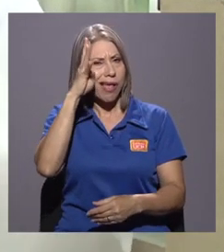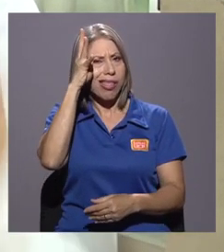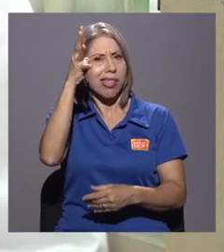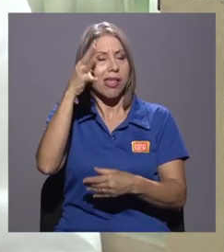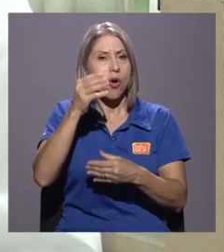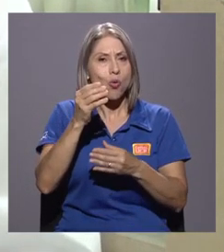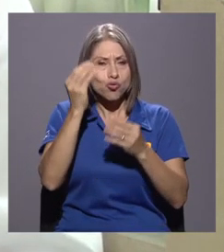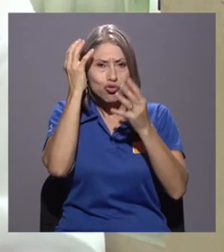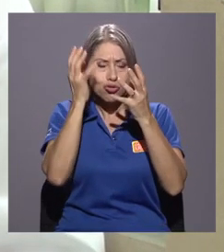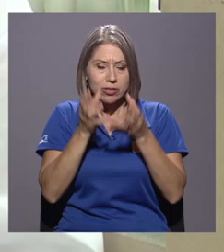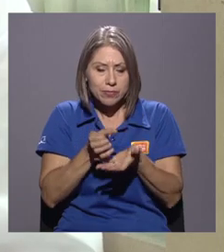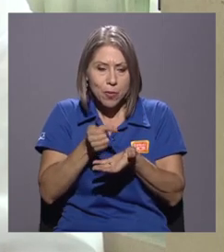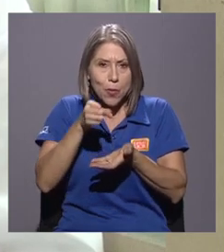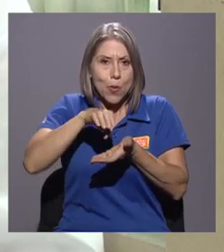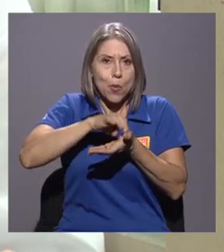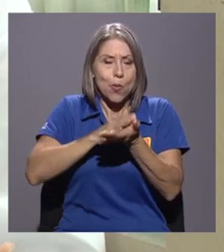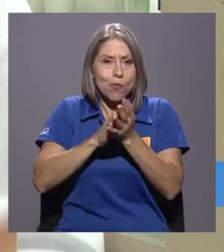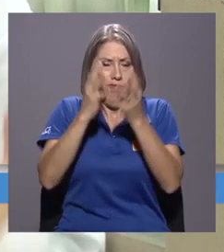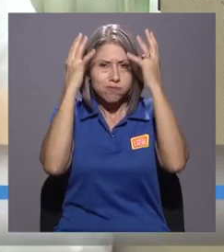tiene propiedades